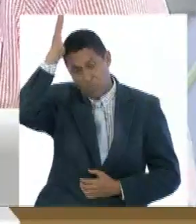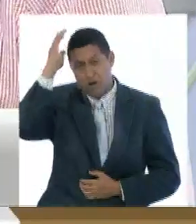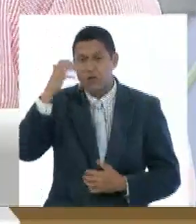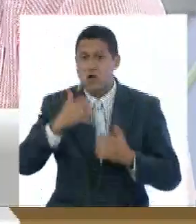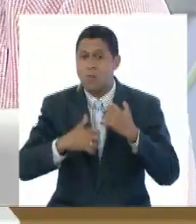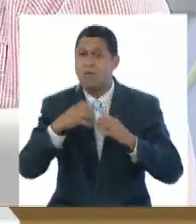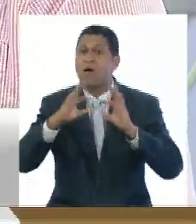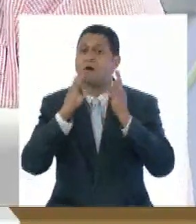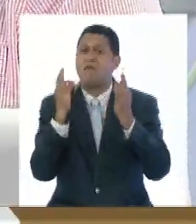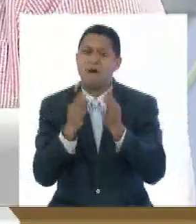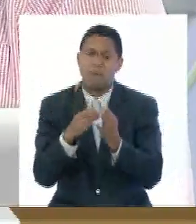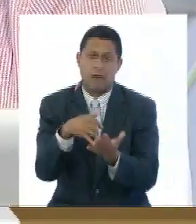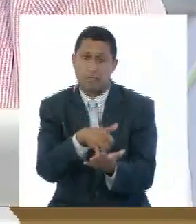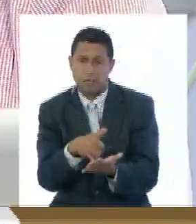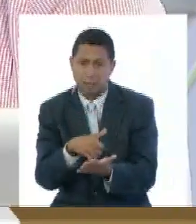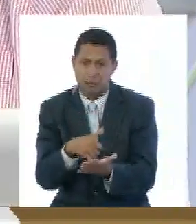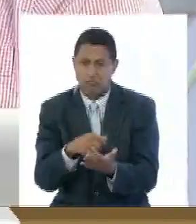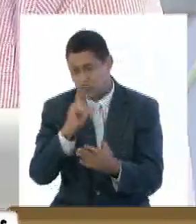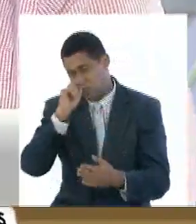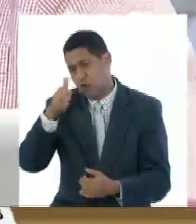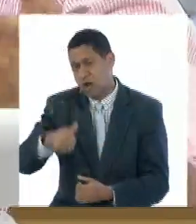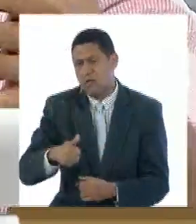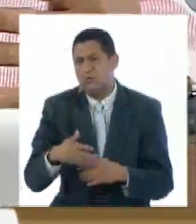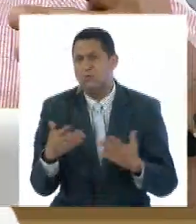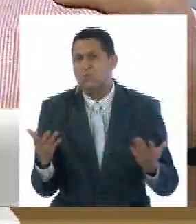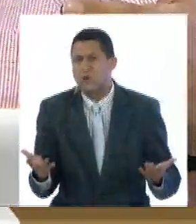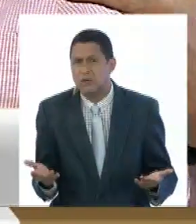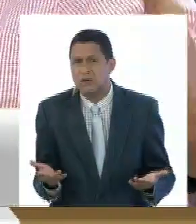situación de familia disfuncional desde hace un tiempo para acá, con